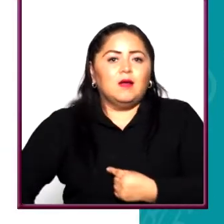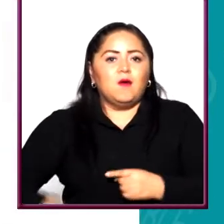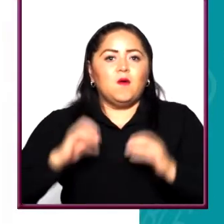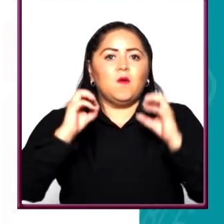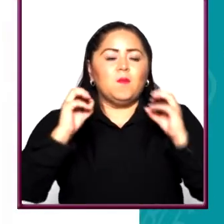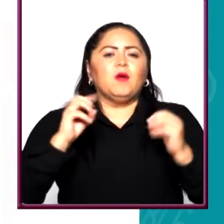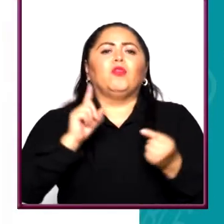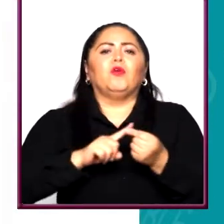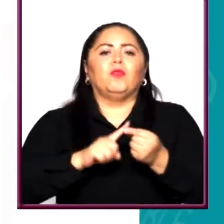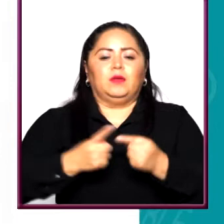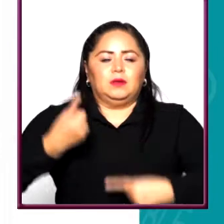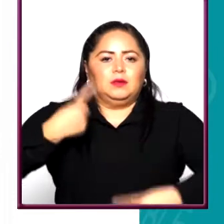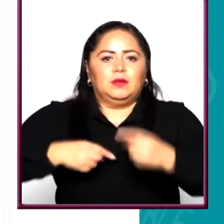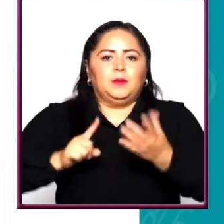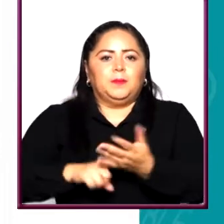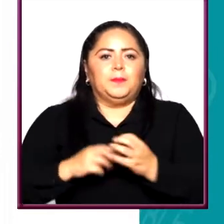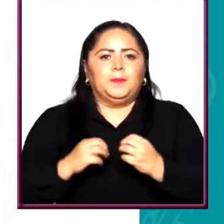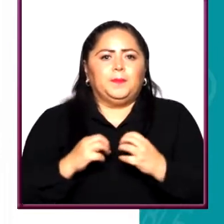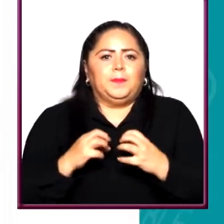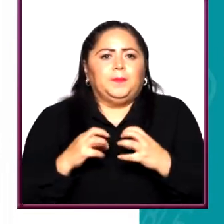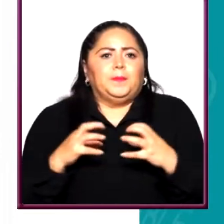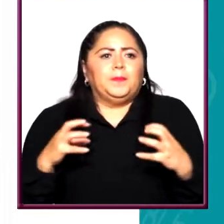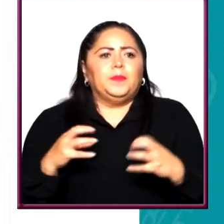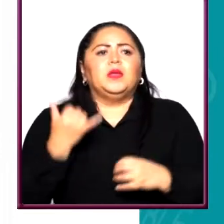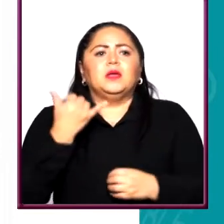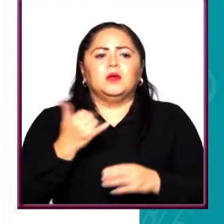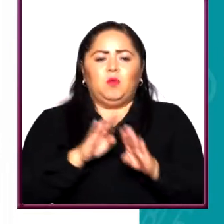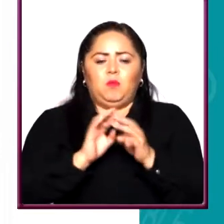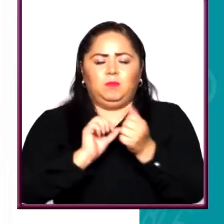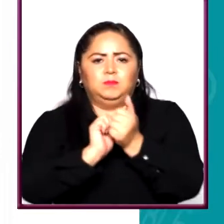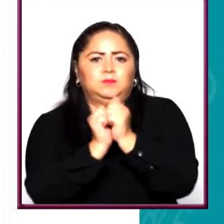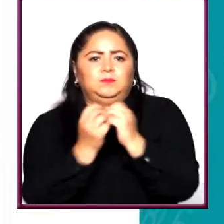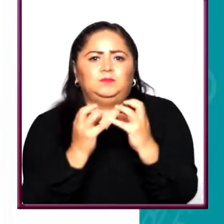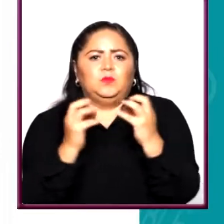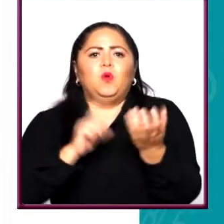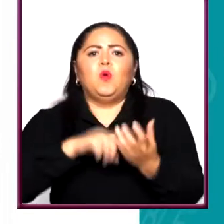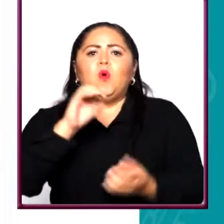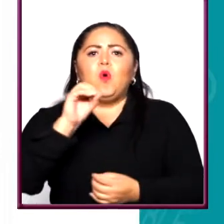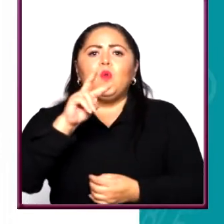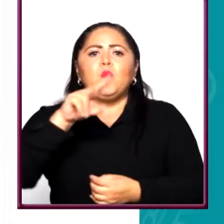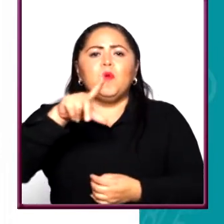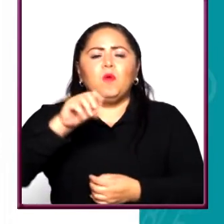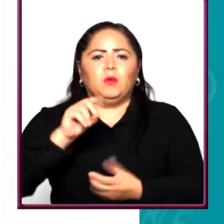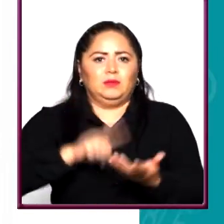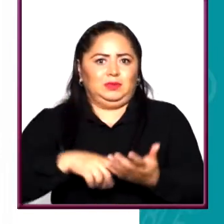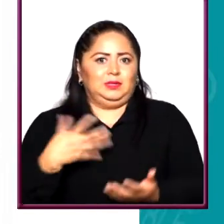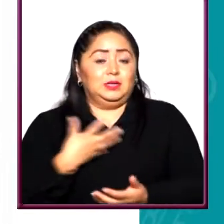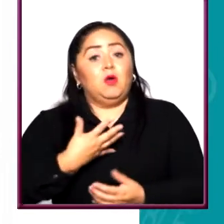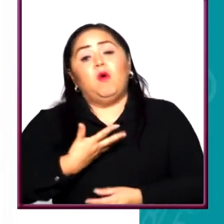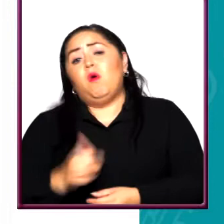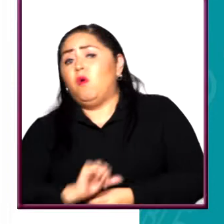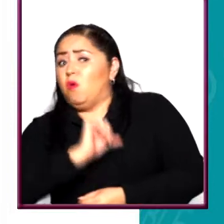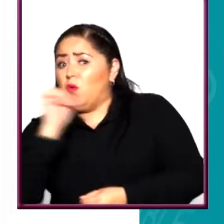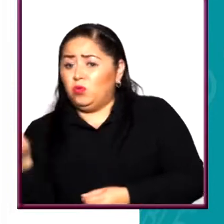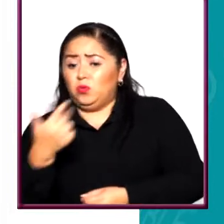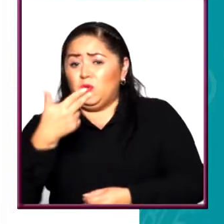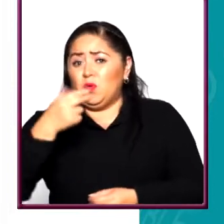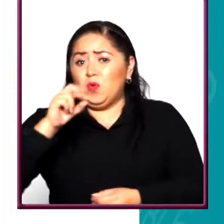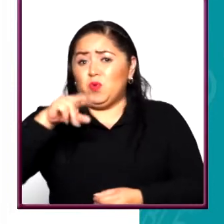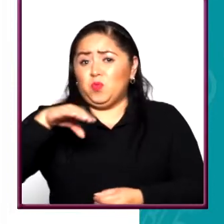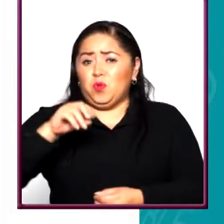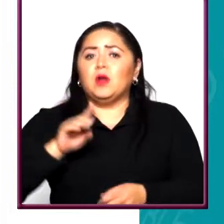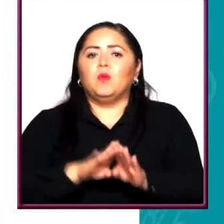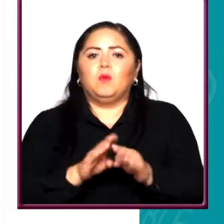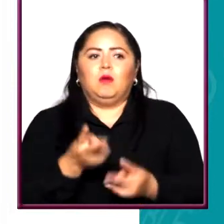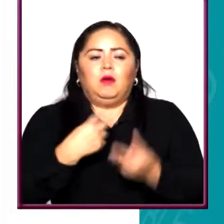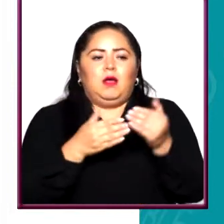ovarios, en donde estimulan el crecimiento de un folículo y la maduración del óvulo que contiene. Otro tipo de hormona activa